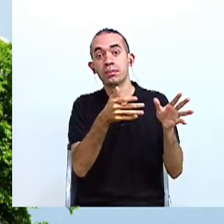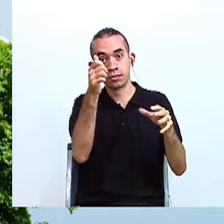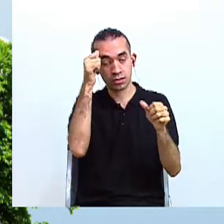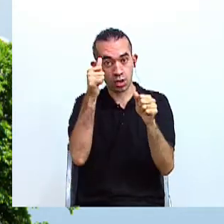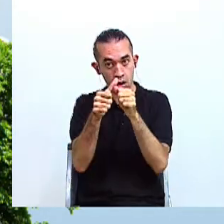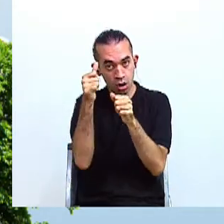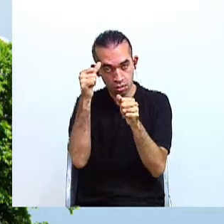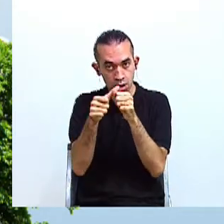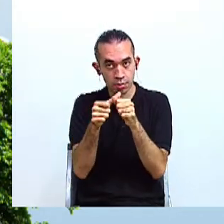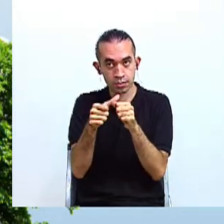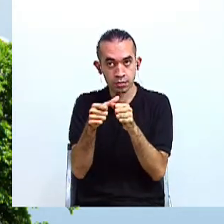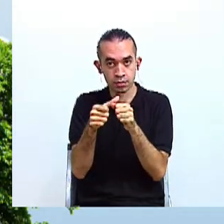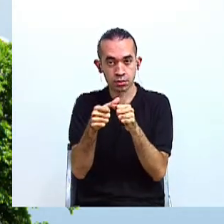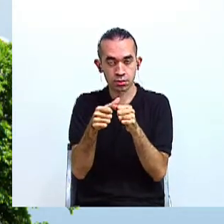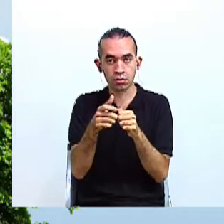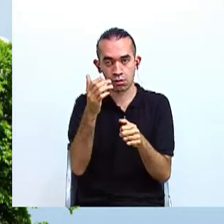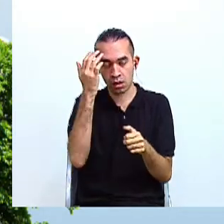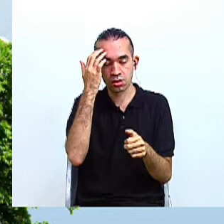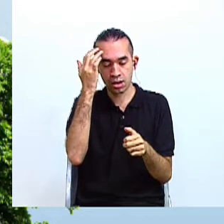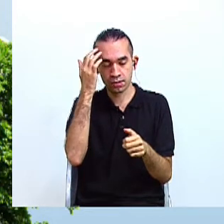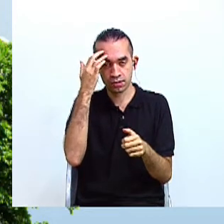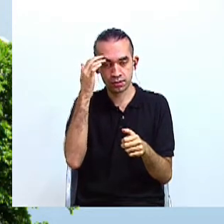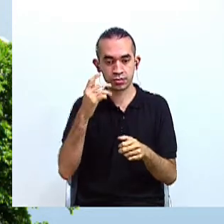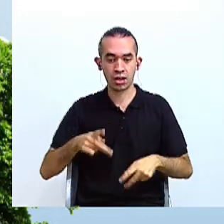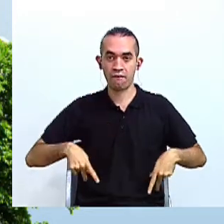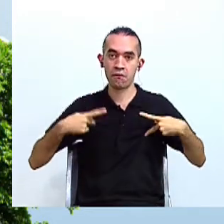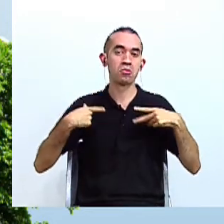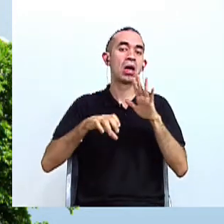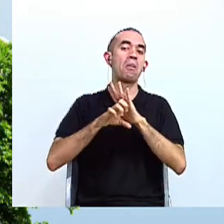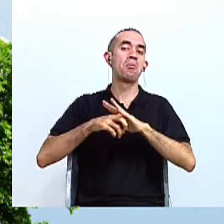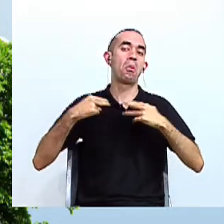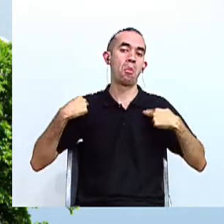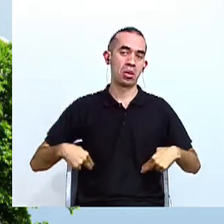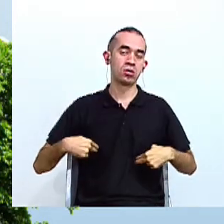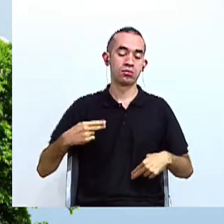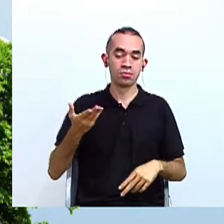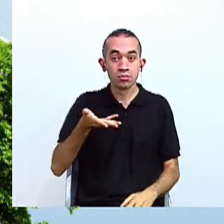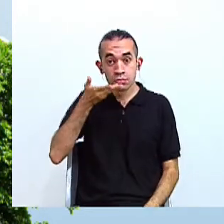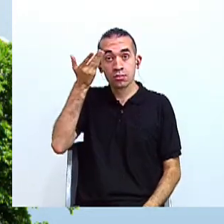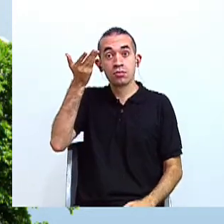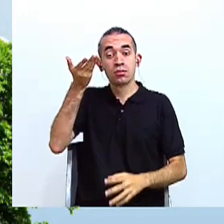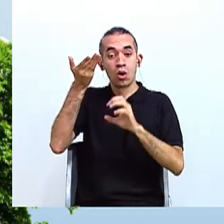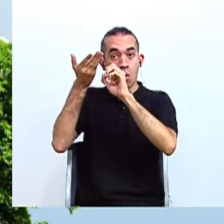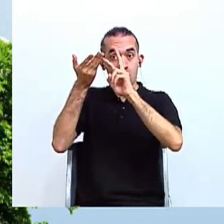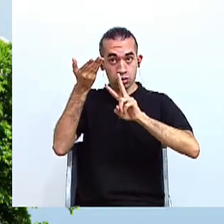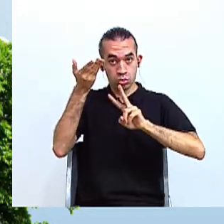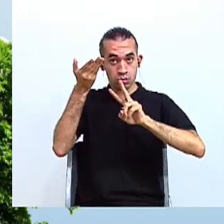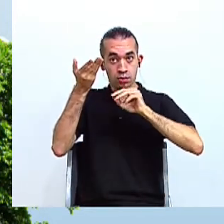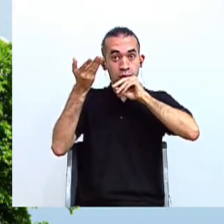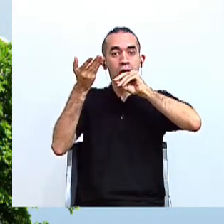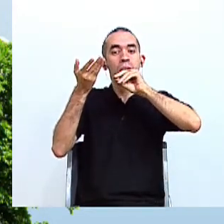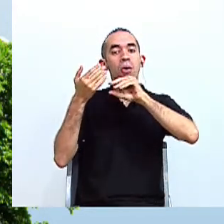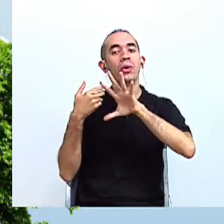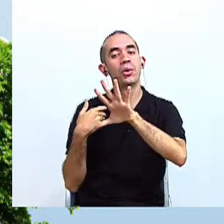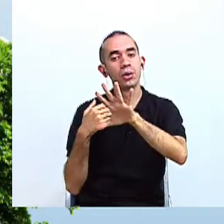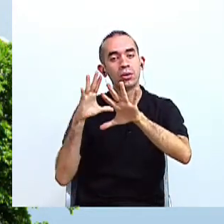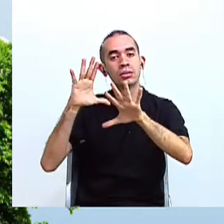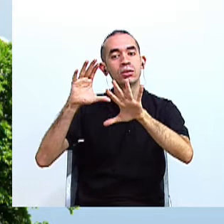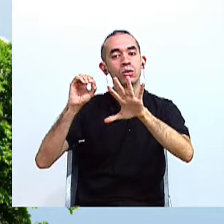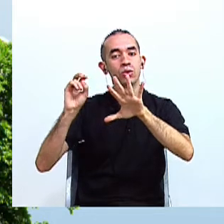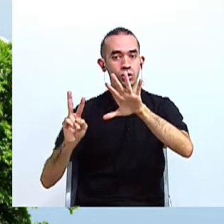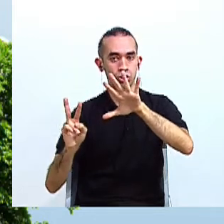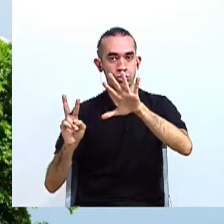sabemos, pero que debemos insistir. Los seres vivos, como los seres humanos, respiramos oxígeno y emanamos dióxido de